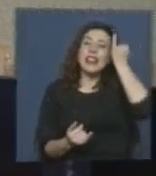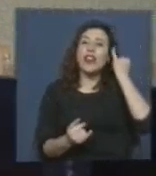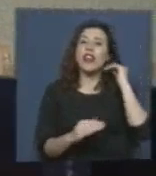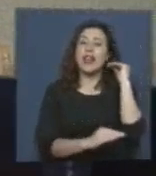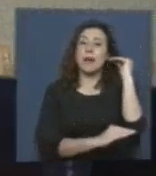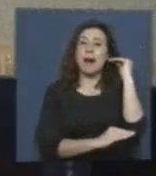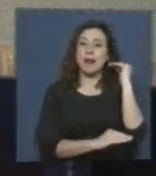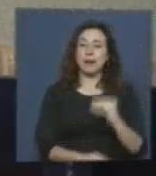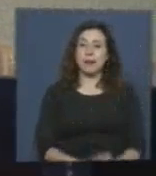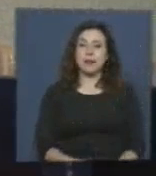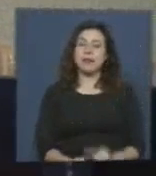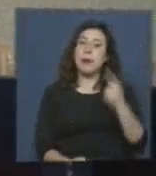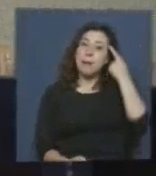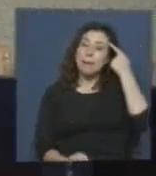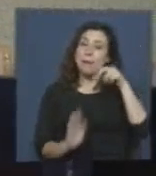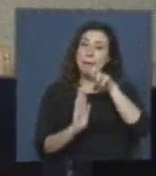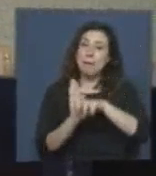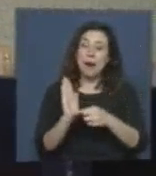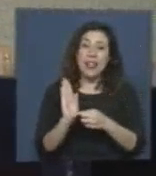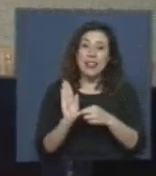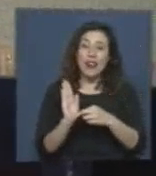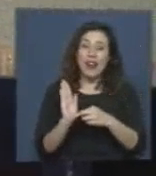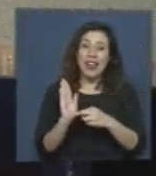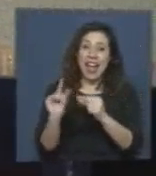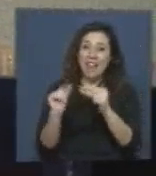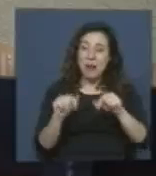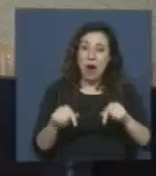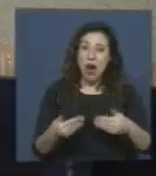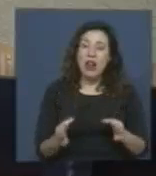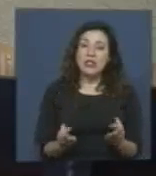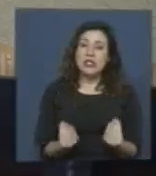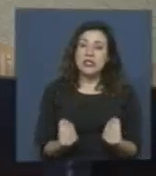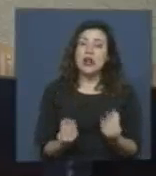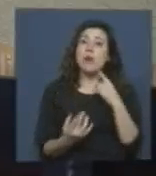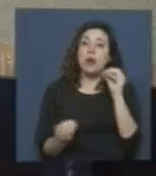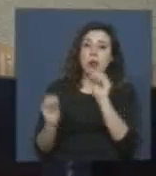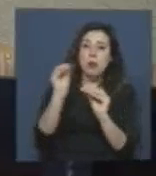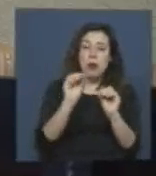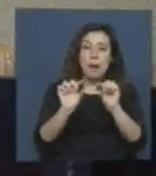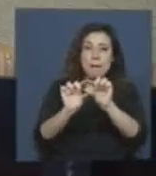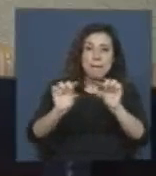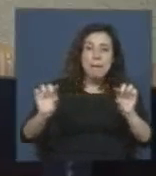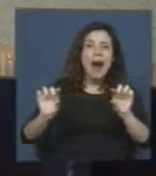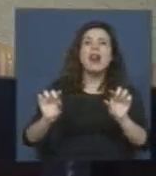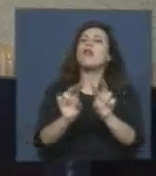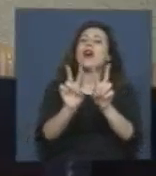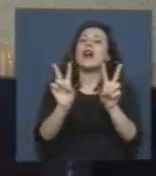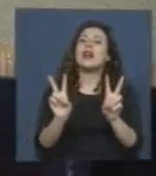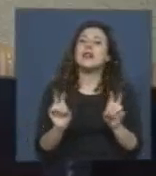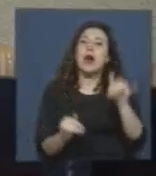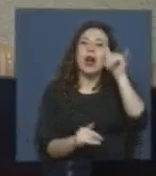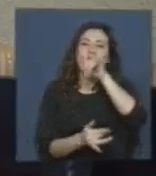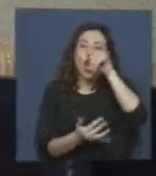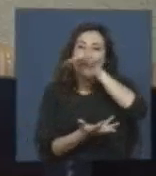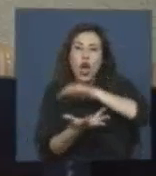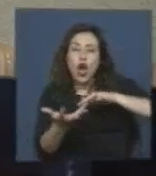Sin embargo, el proyecto en comento se hace necesario ya que incorpora un párrafo concerniente a corrupción